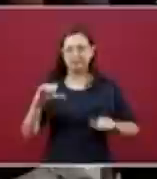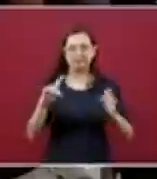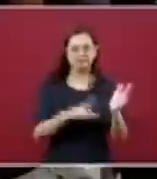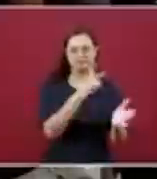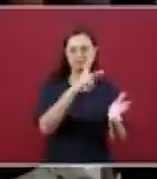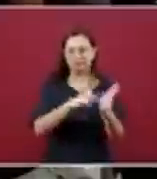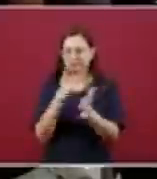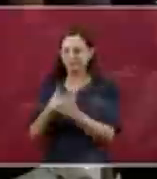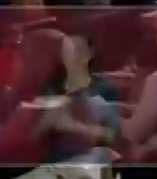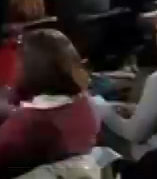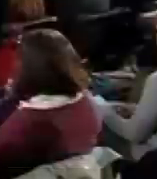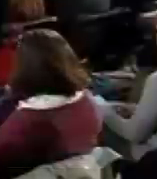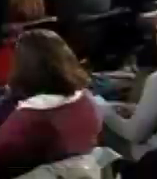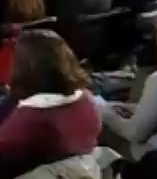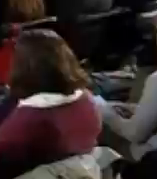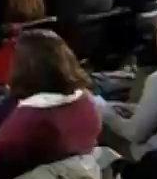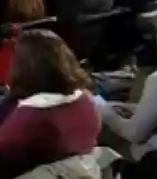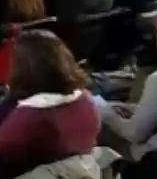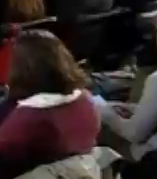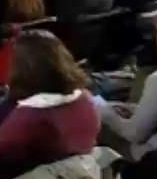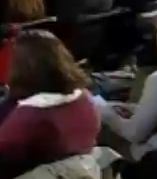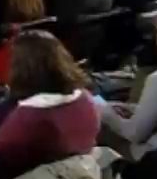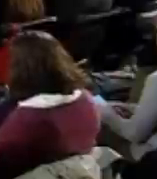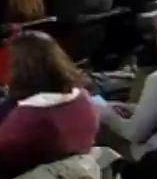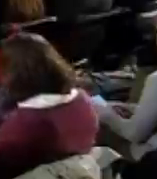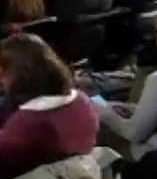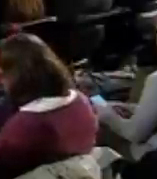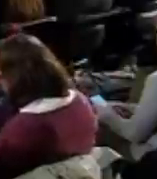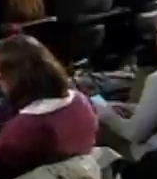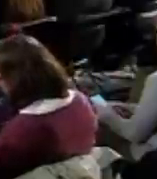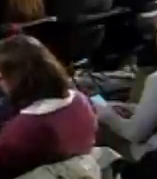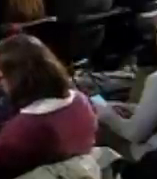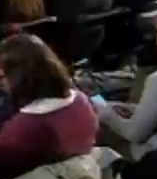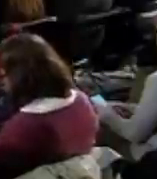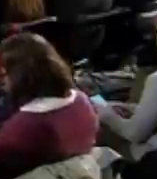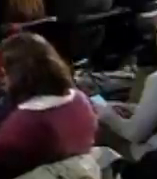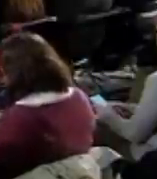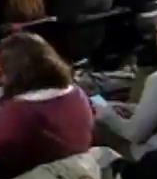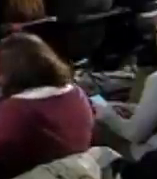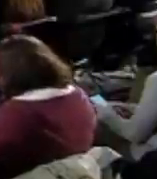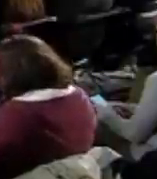de fauna silvestre. Tendremos también estudios socioambientales para poder